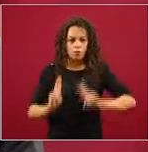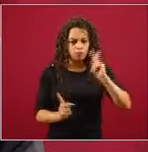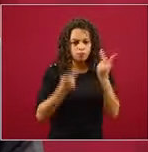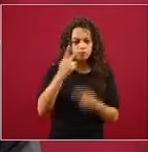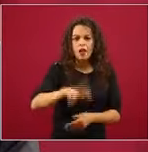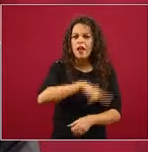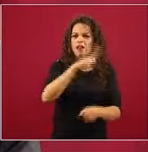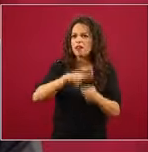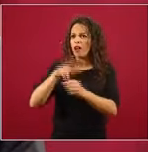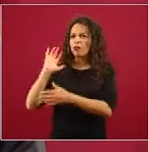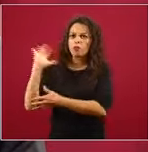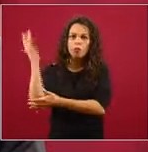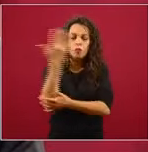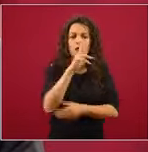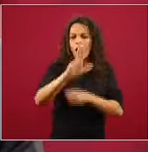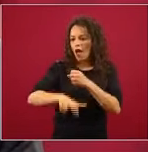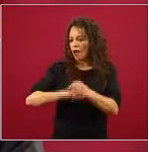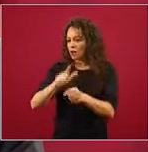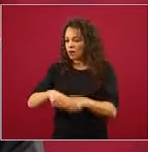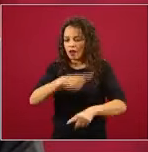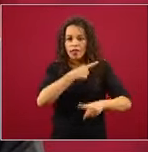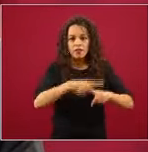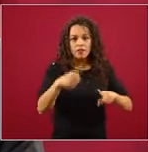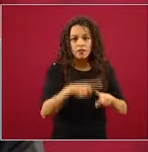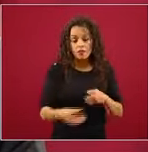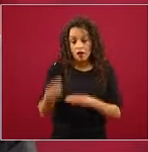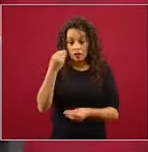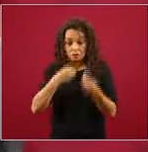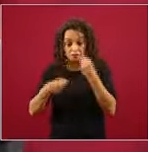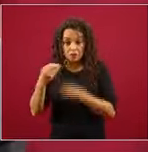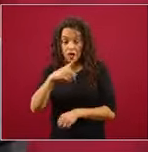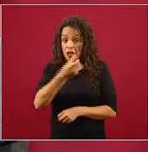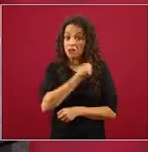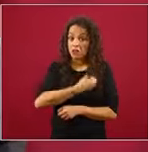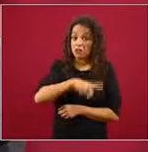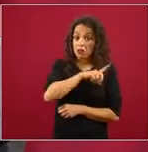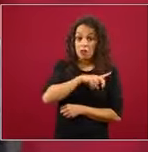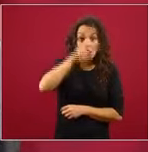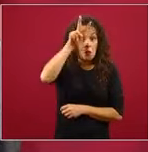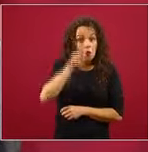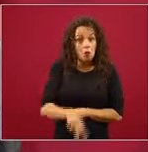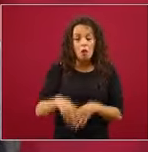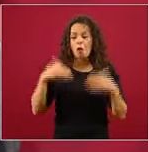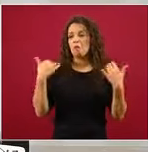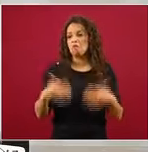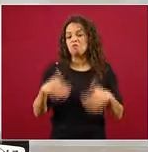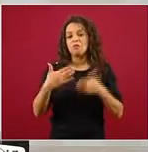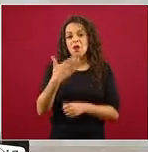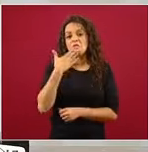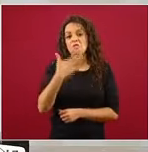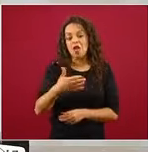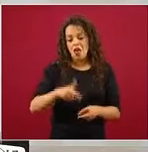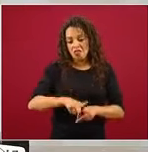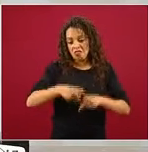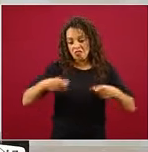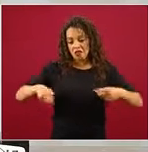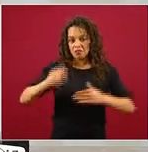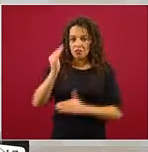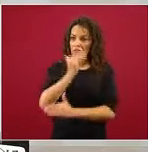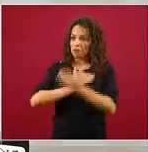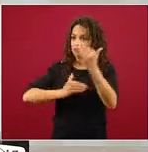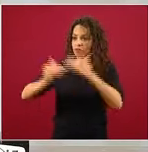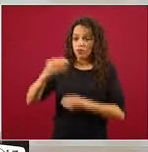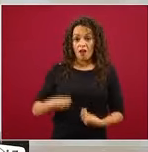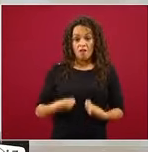ecosistema, de la alimentación saludable, ha logrado implantar un modelo de desarrollo y un modelo de bienestar que